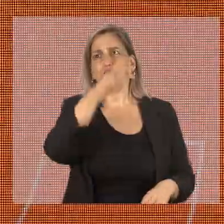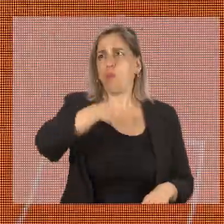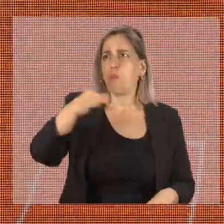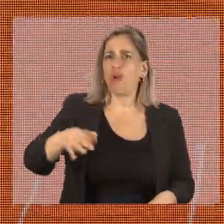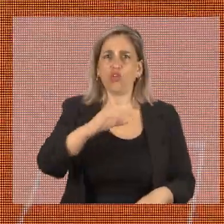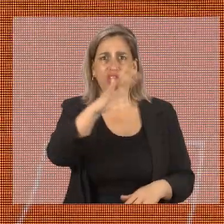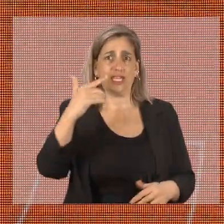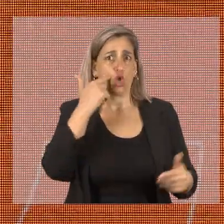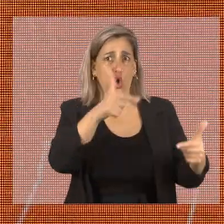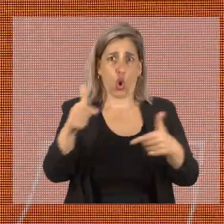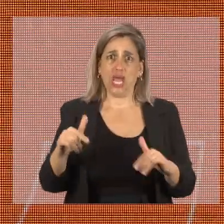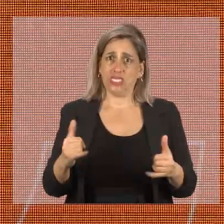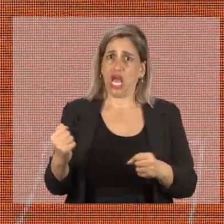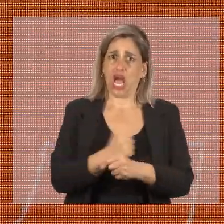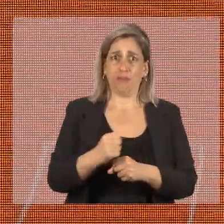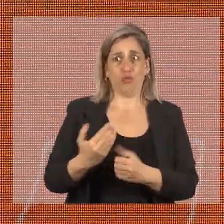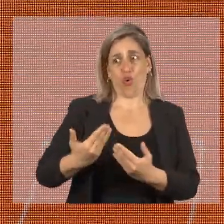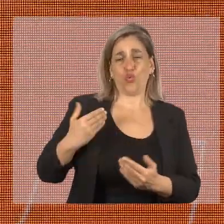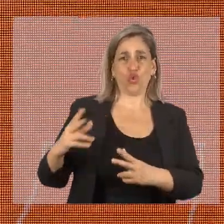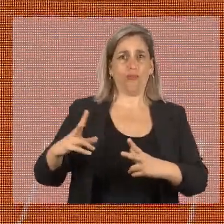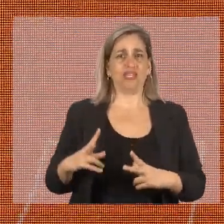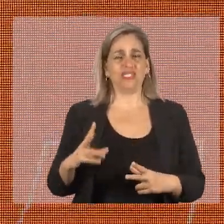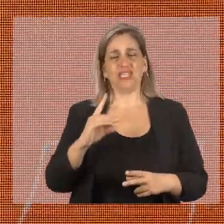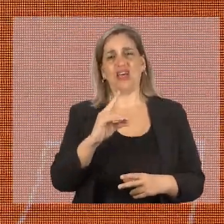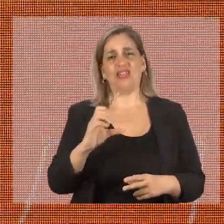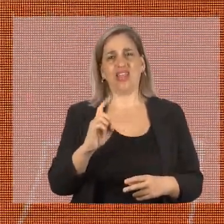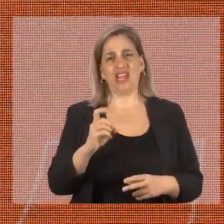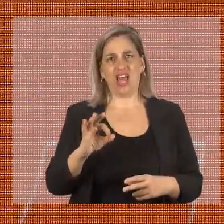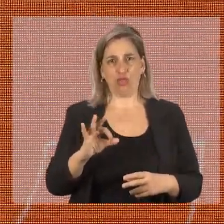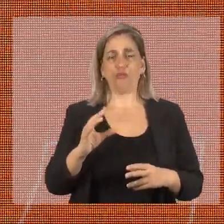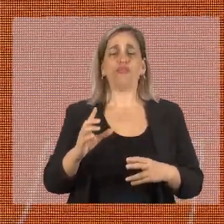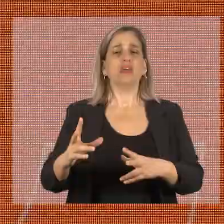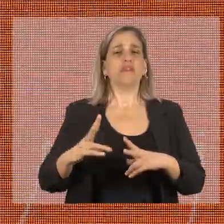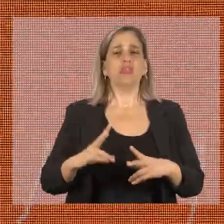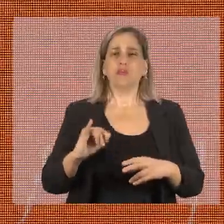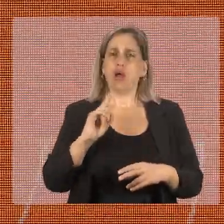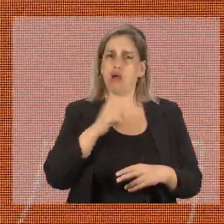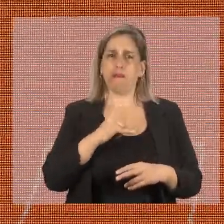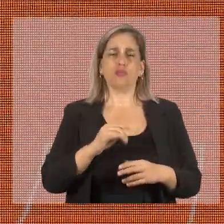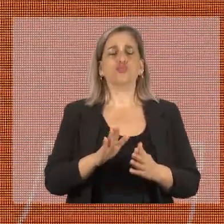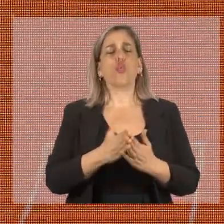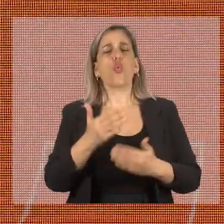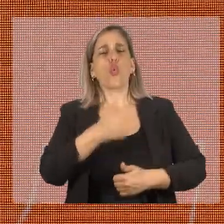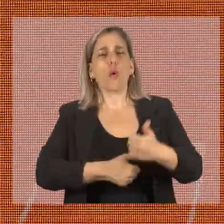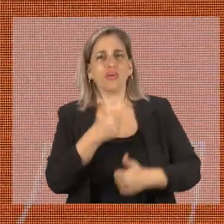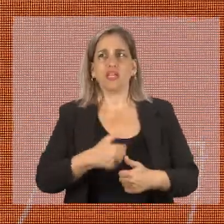del interior que no tienen. Se aprobó el otro día, me decía Álvaro Delgado, rápidamente los pliegos de la licitación. Esas son las